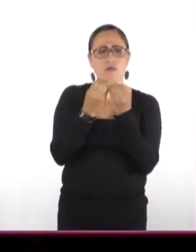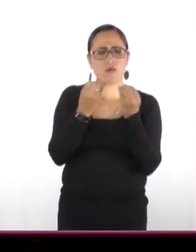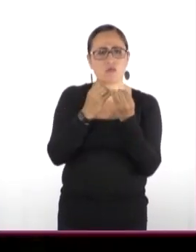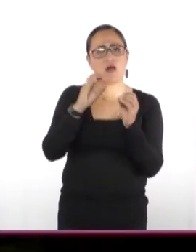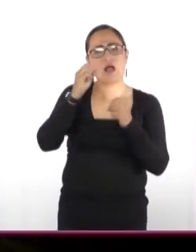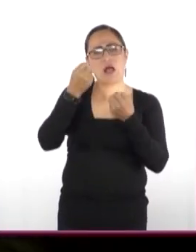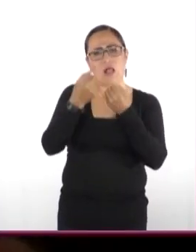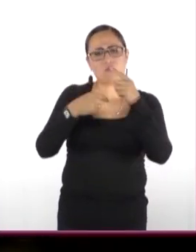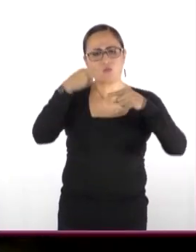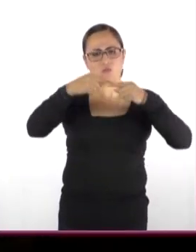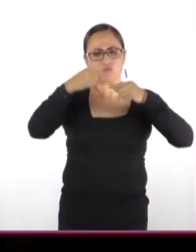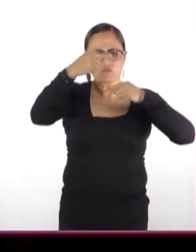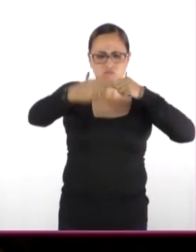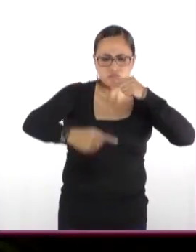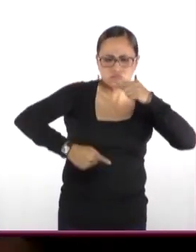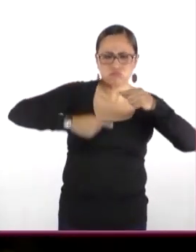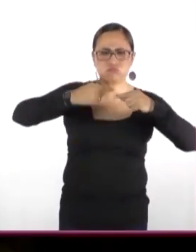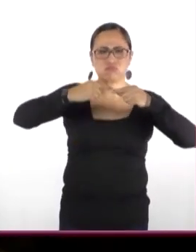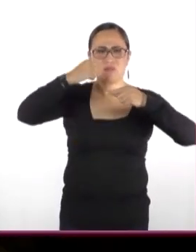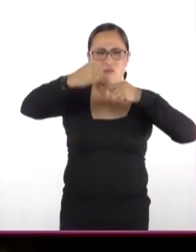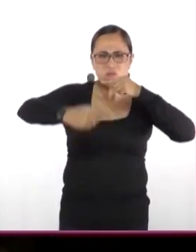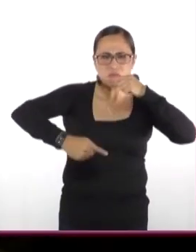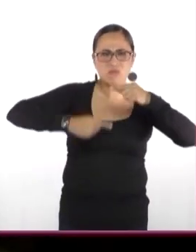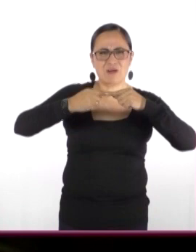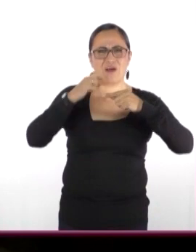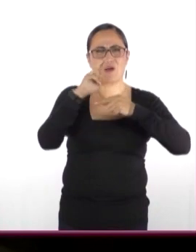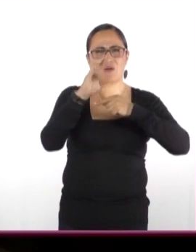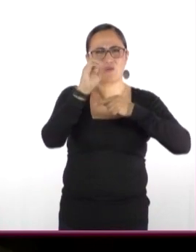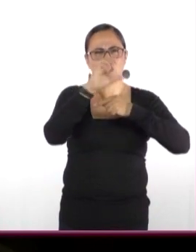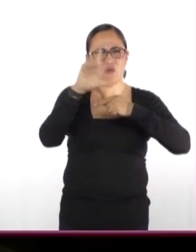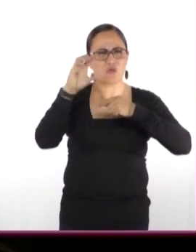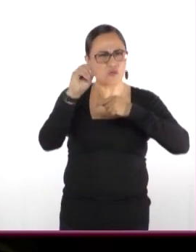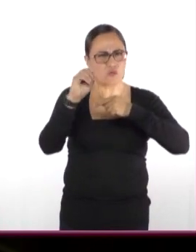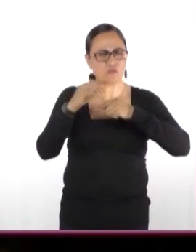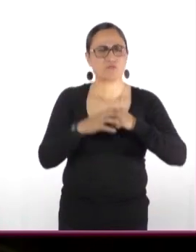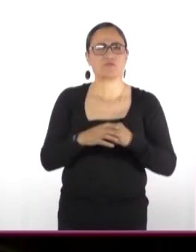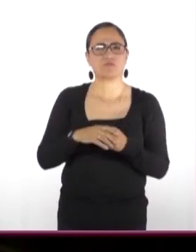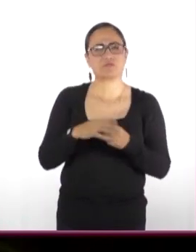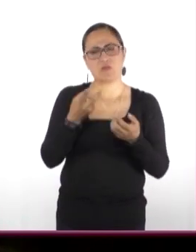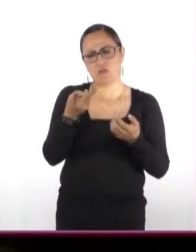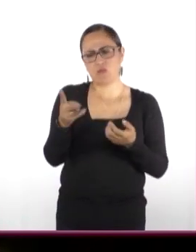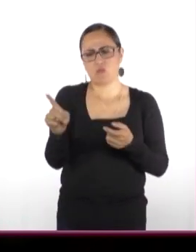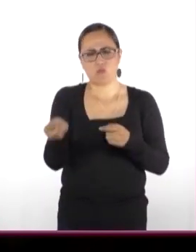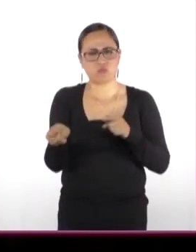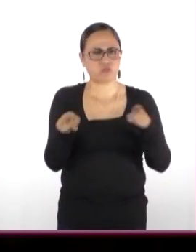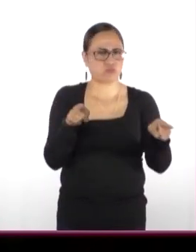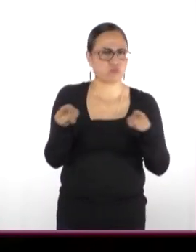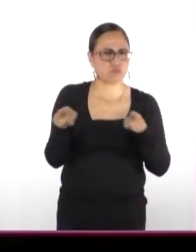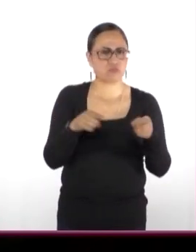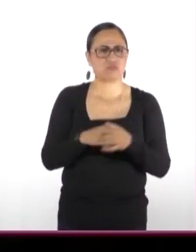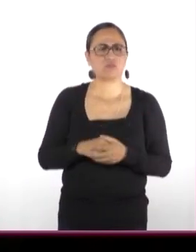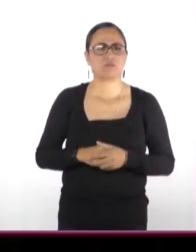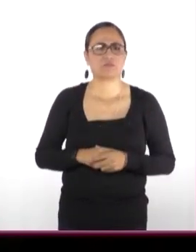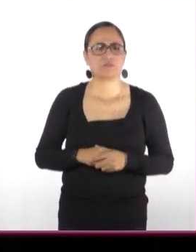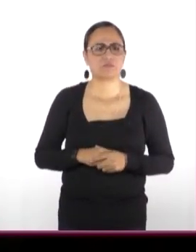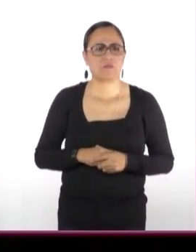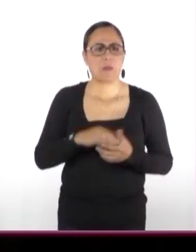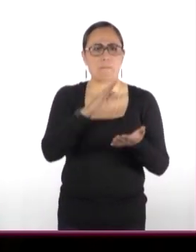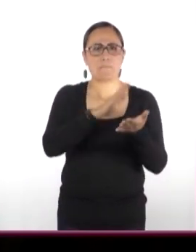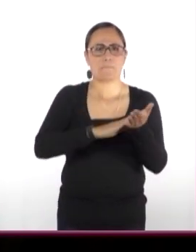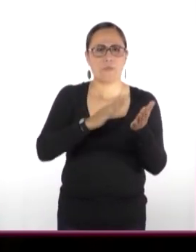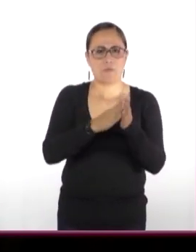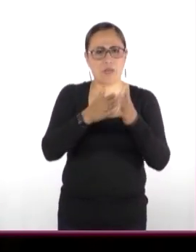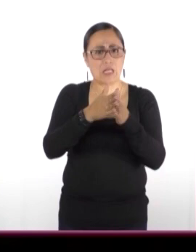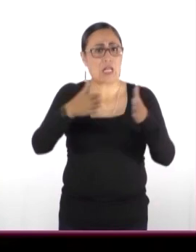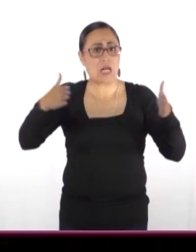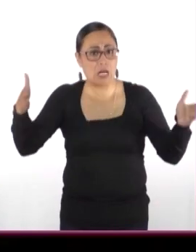máquinas rotativas en rollo. Puede haber las dos, los materiales existen en las dos versiones, ¿no? Tanto en